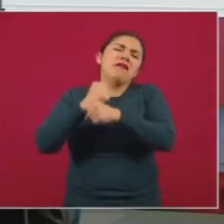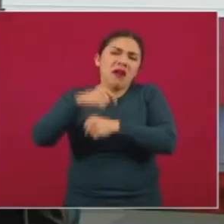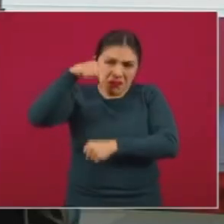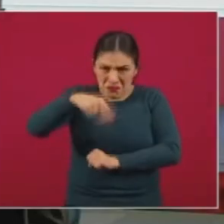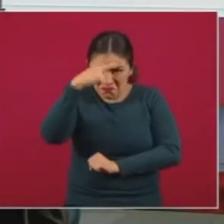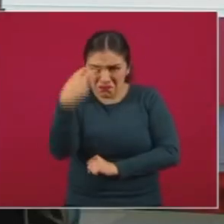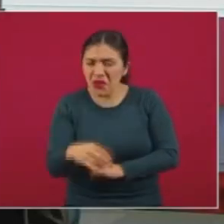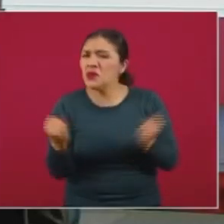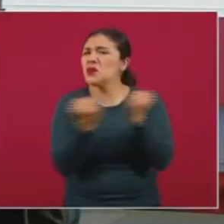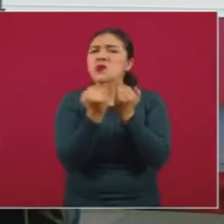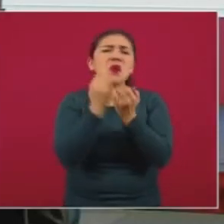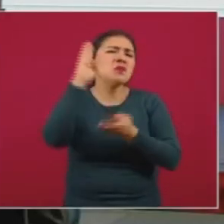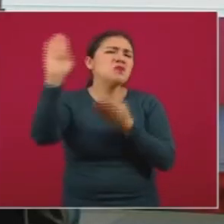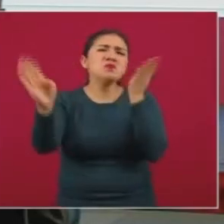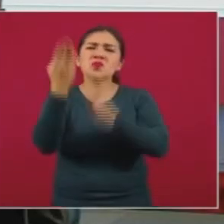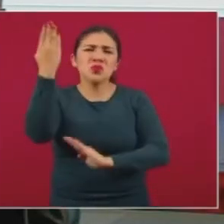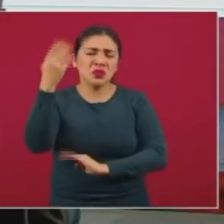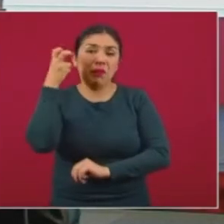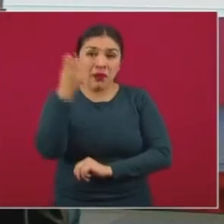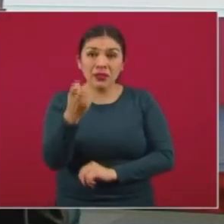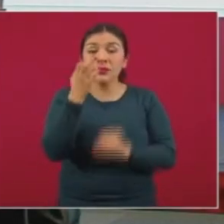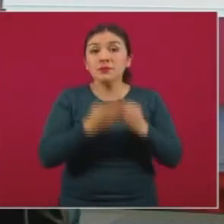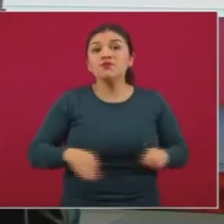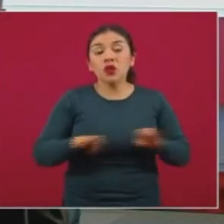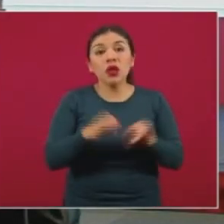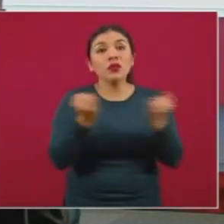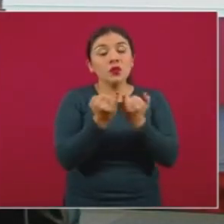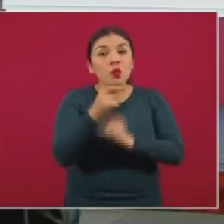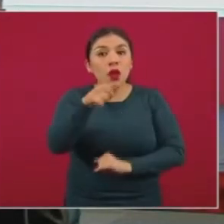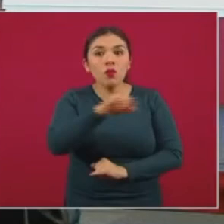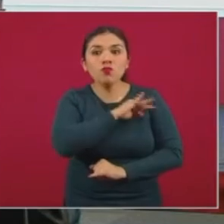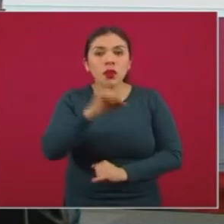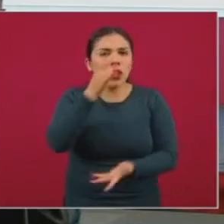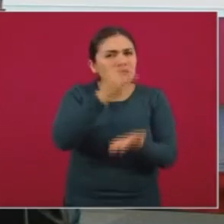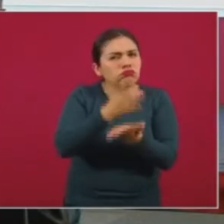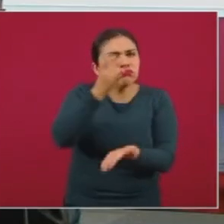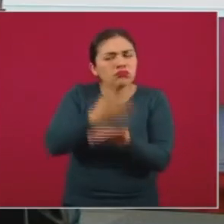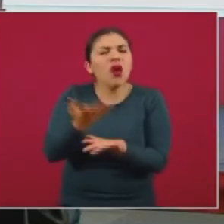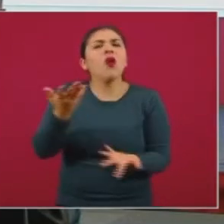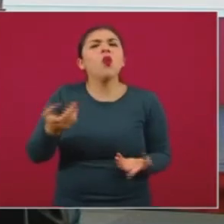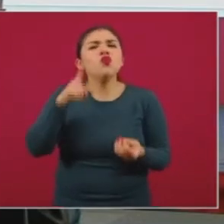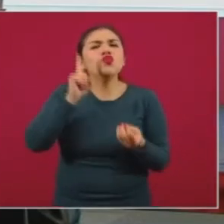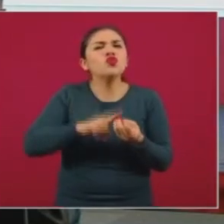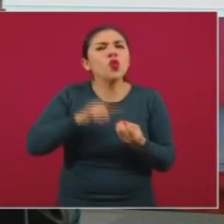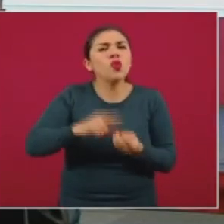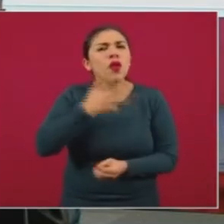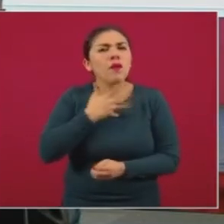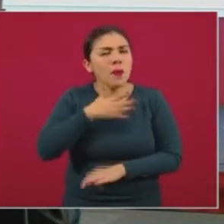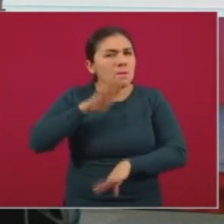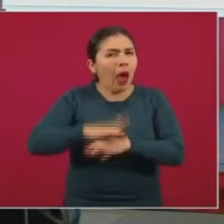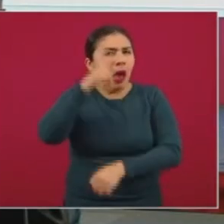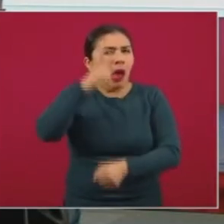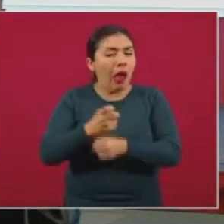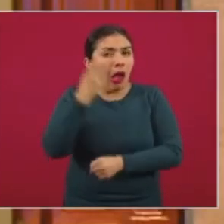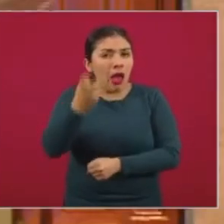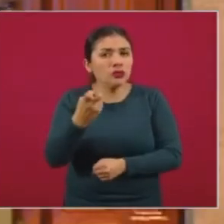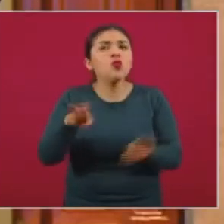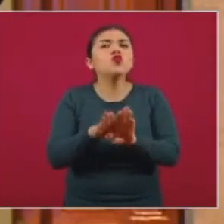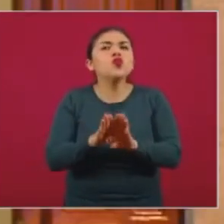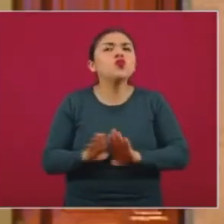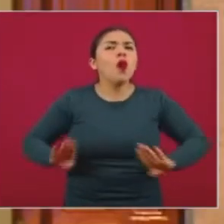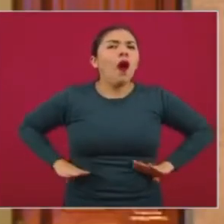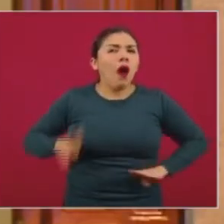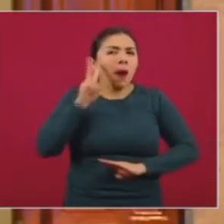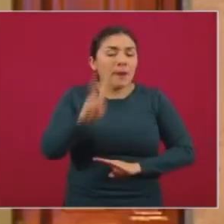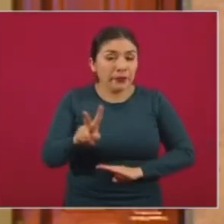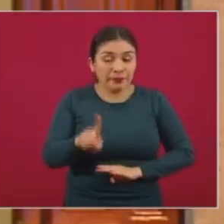en México sino en el mundo. Es importante también poder identificar en dónde se está dando principalmente el comportamiento. Ya